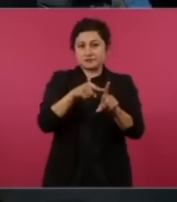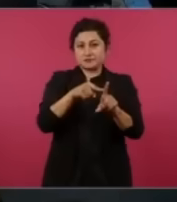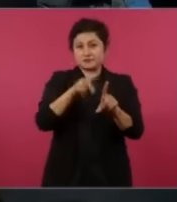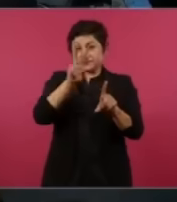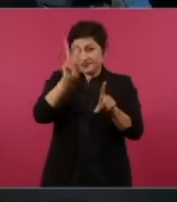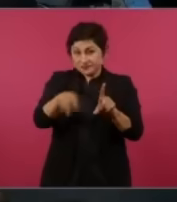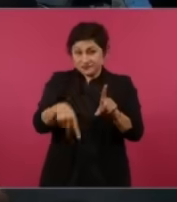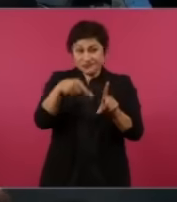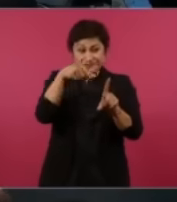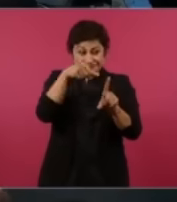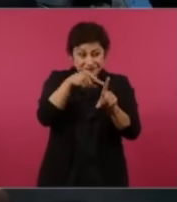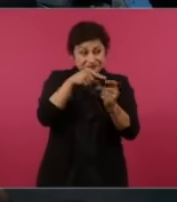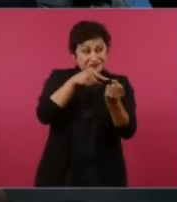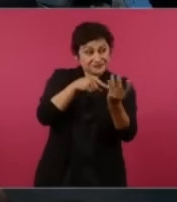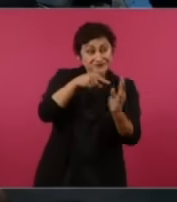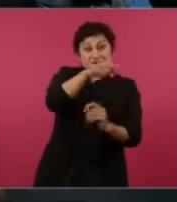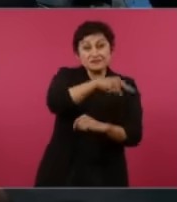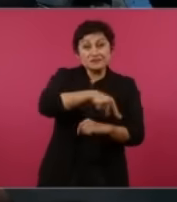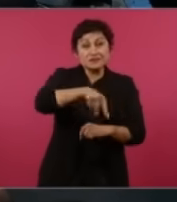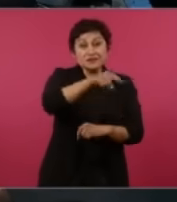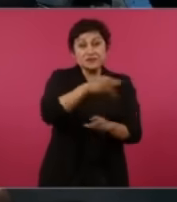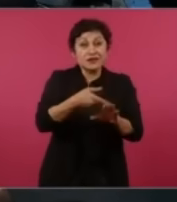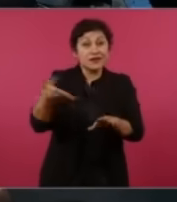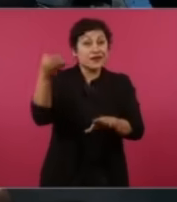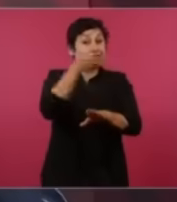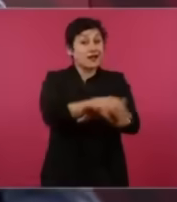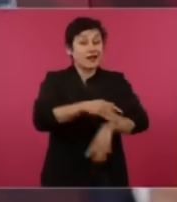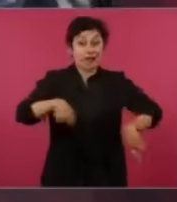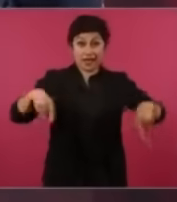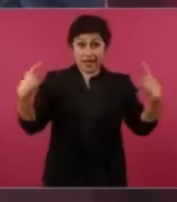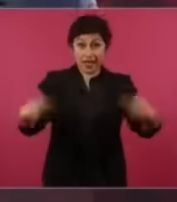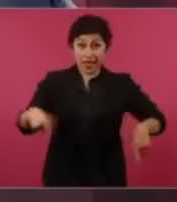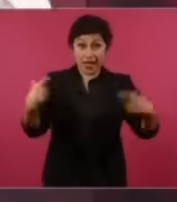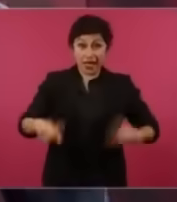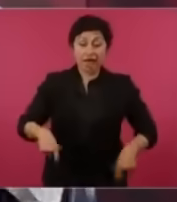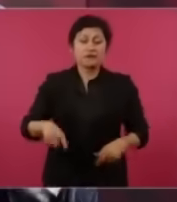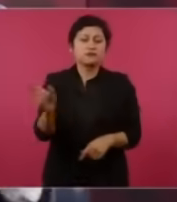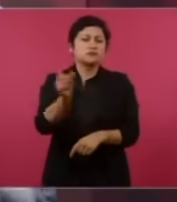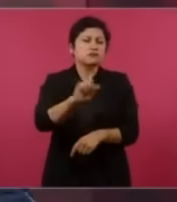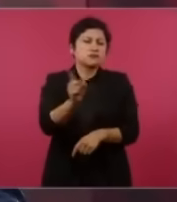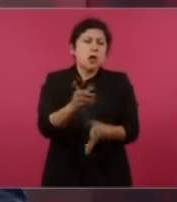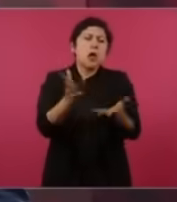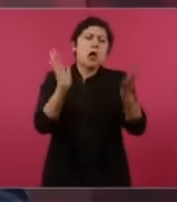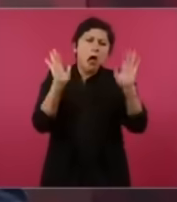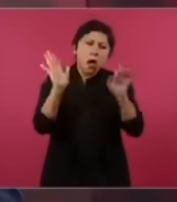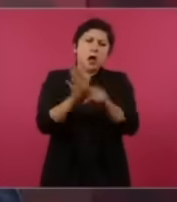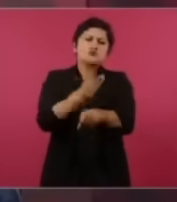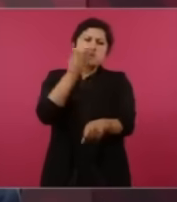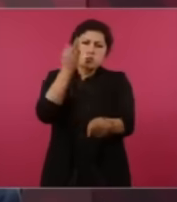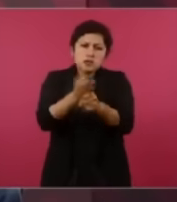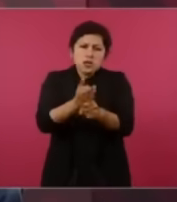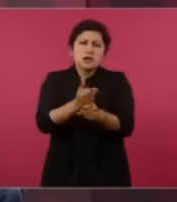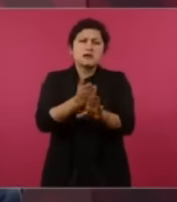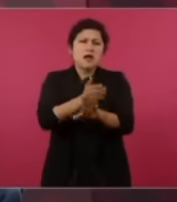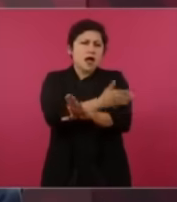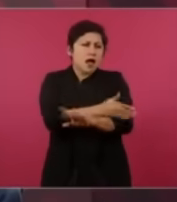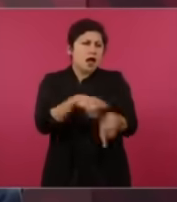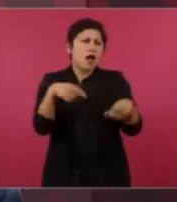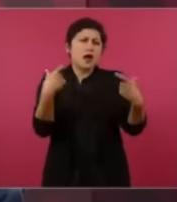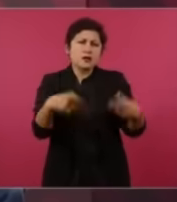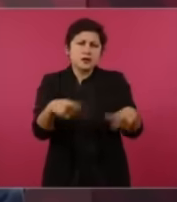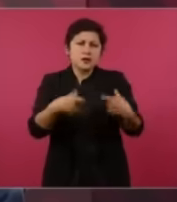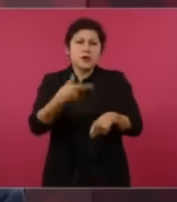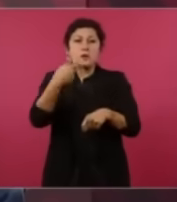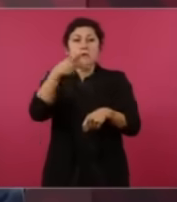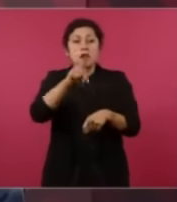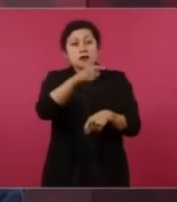o no eran tan ricos, pues. Fue una nueva camada de ricos, le llamaron el grupo